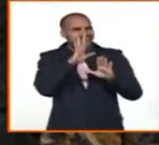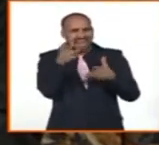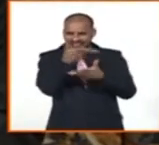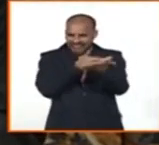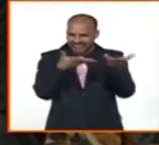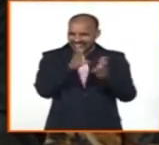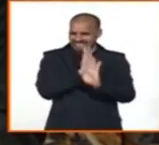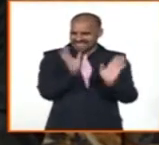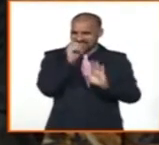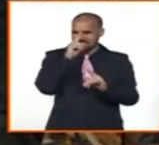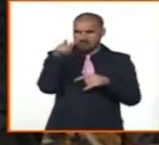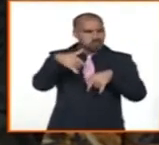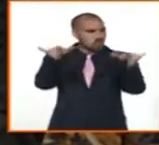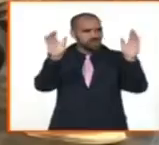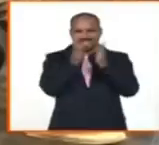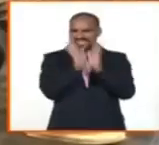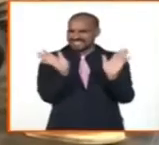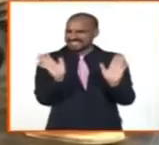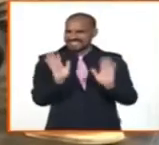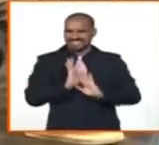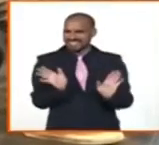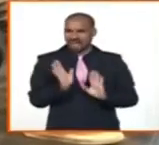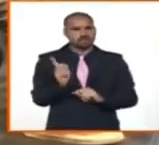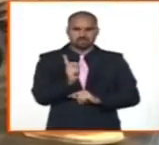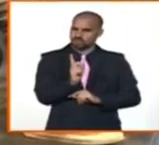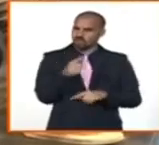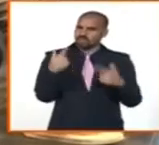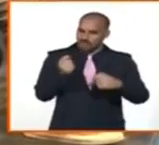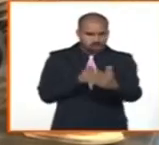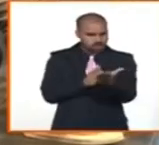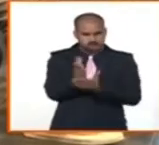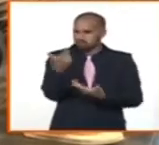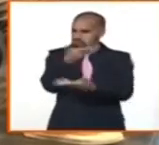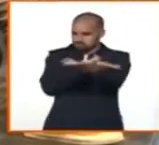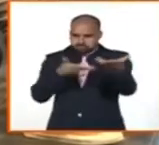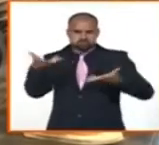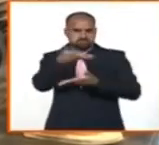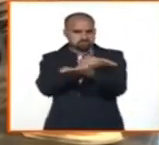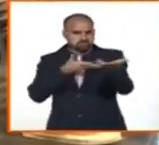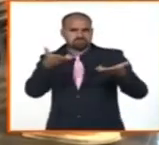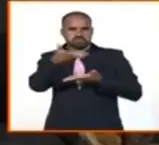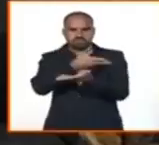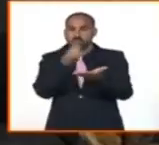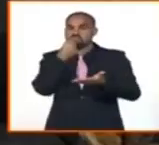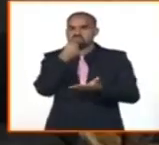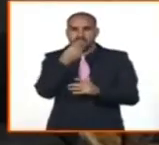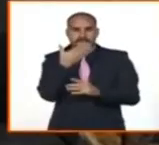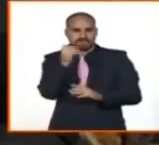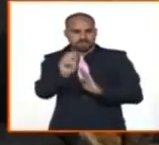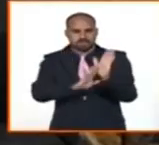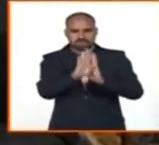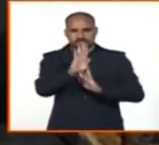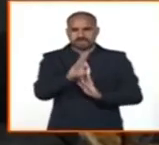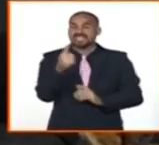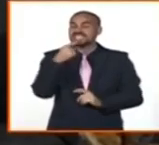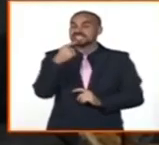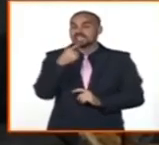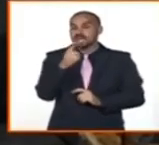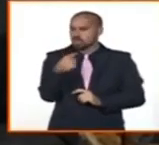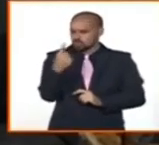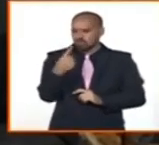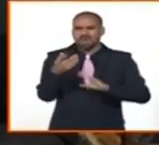el debate que han tenido en estos días, o que hemos tenido en estos días. Yo estoy seguro de que tenemos caminos y tenemos